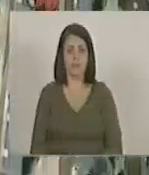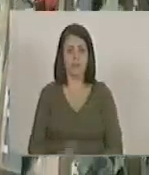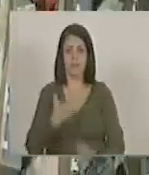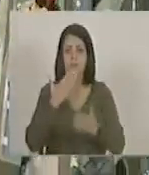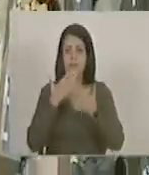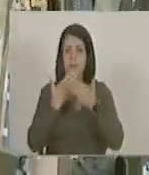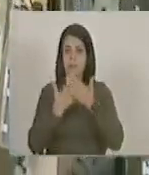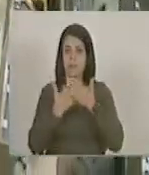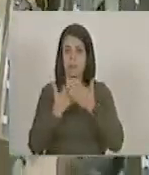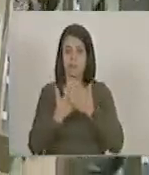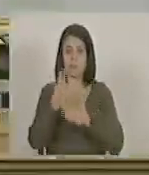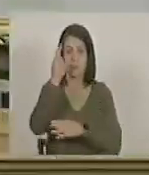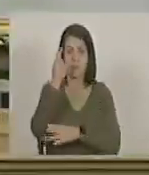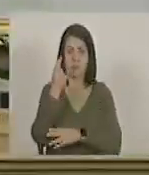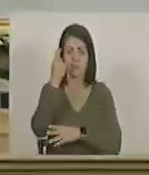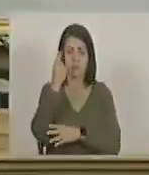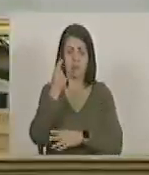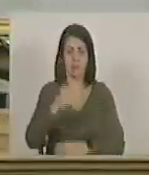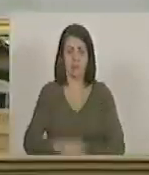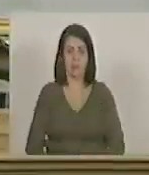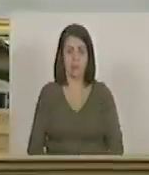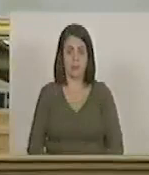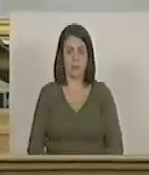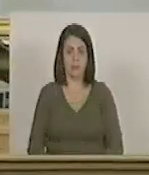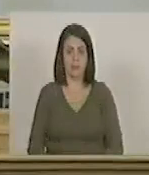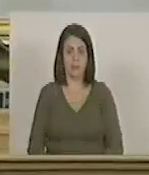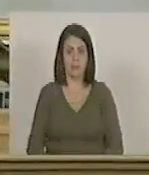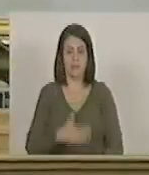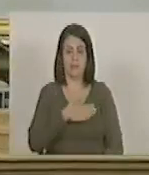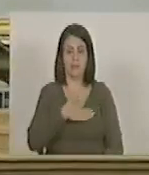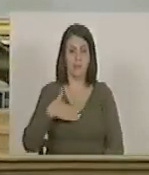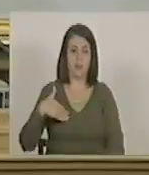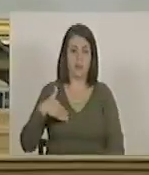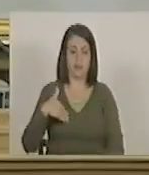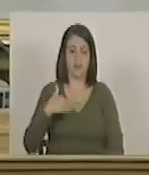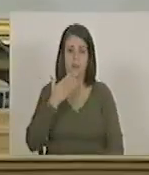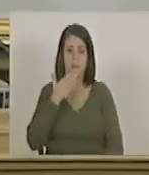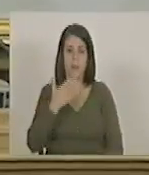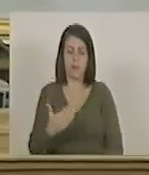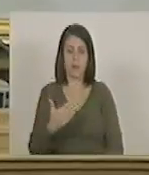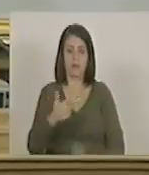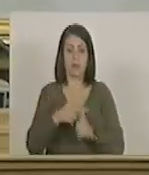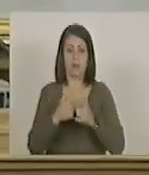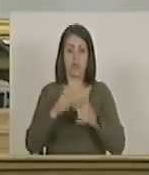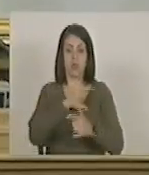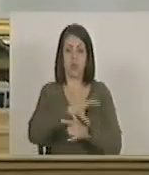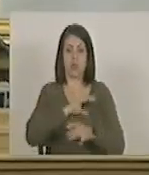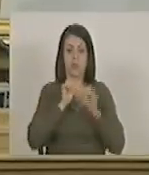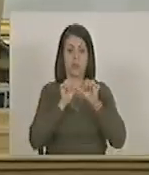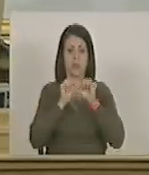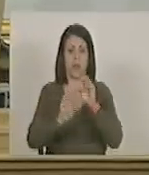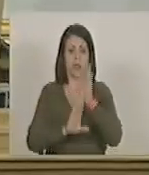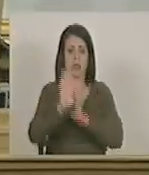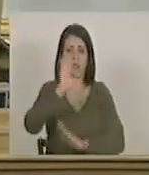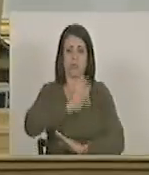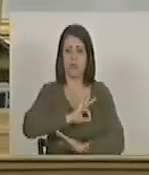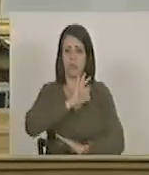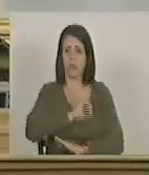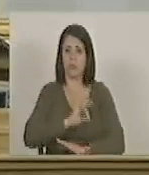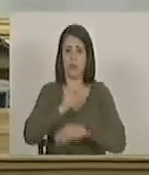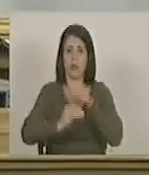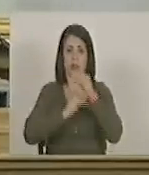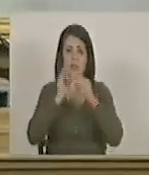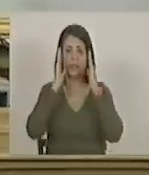Gracias, diputado. Bueno, yo quiero pedirle entonces que desde la Comisión Permanente de Desarrollo Social, que